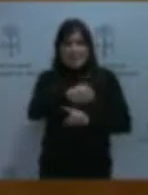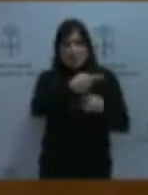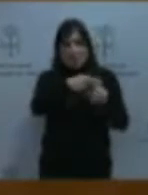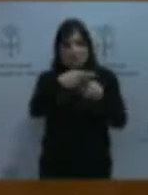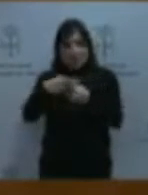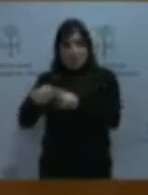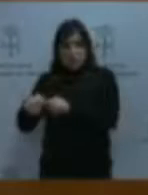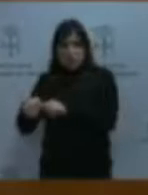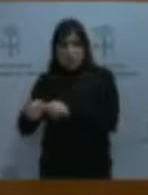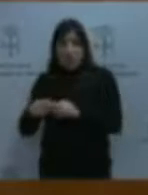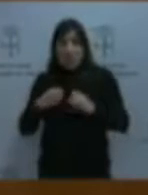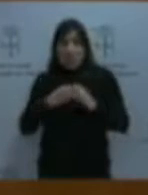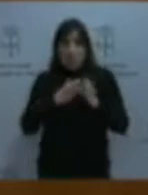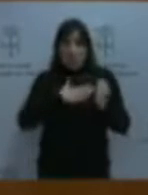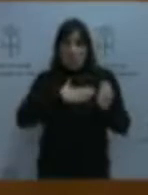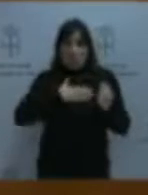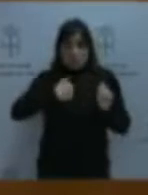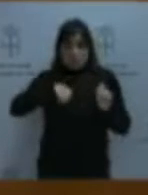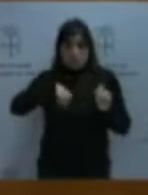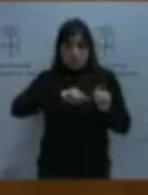de esperar.